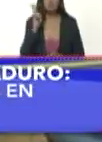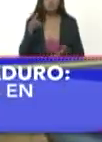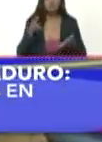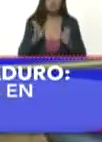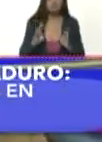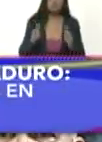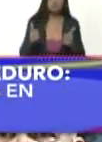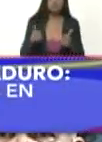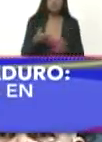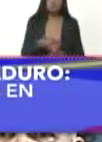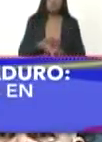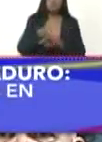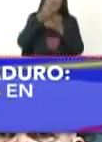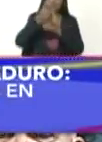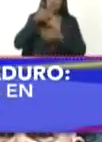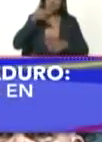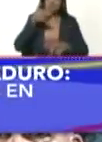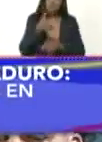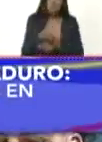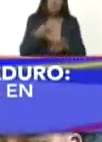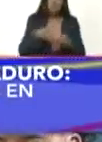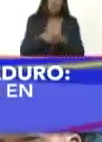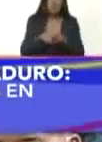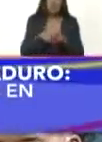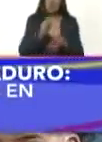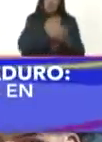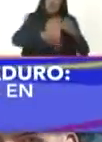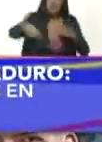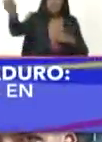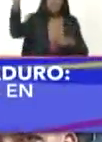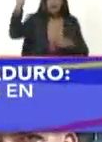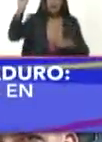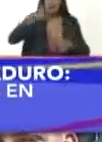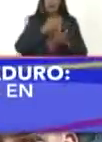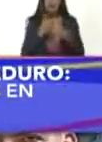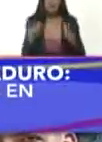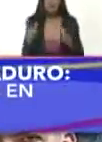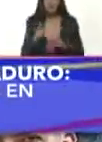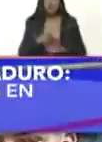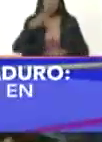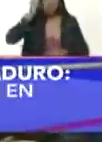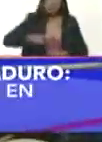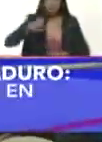las bayonetas, de las lanzas, de las espadas libertadoras de los soldados.